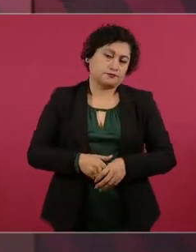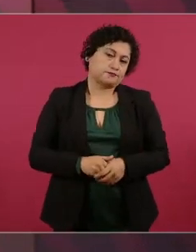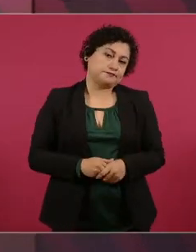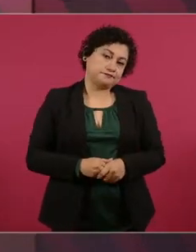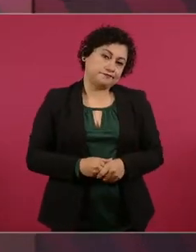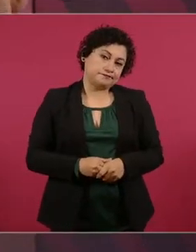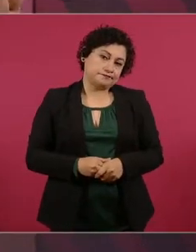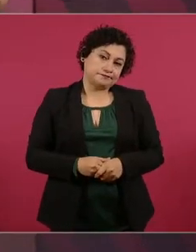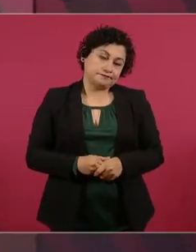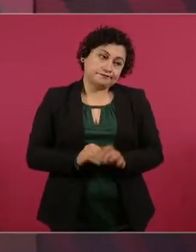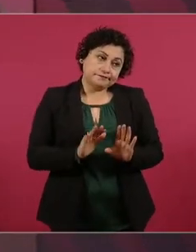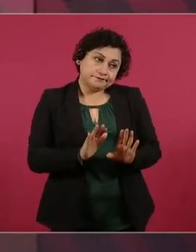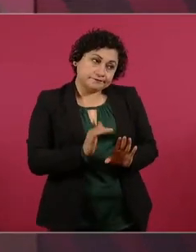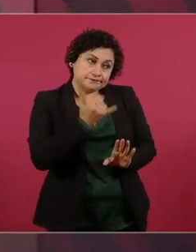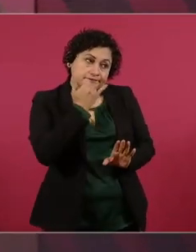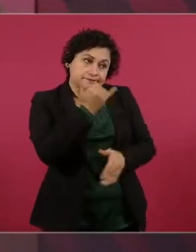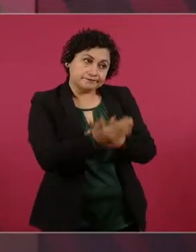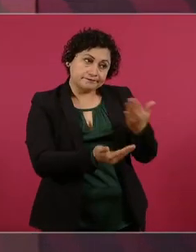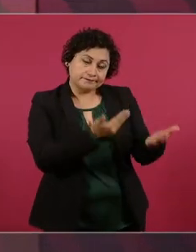Les ofrecemos disculpa,